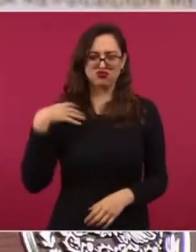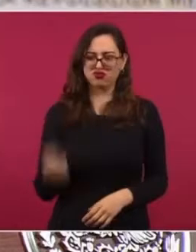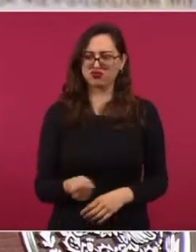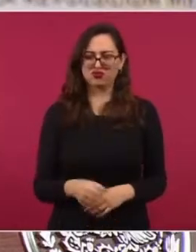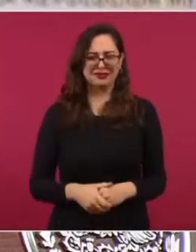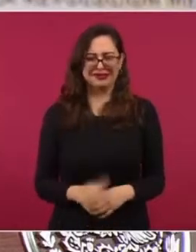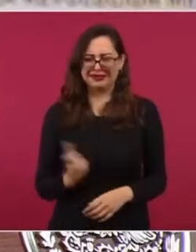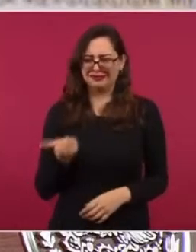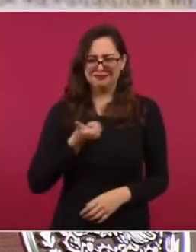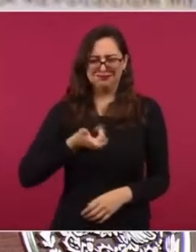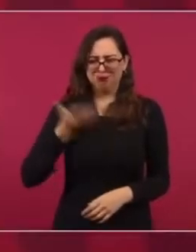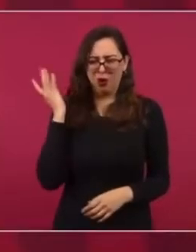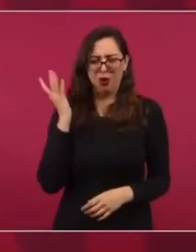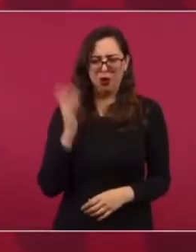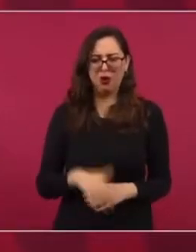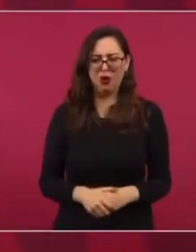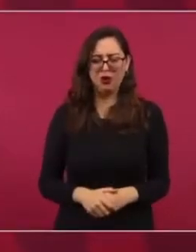carísima.